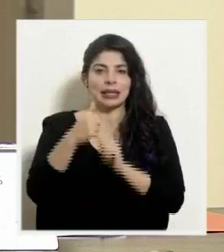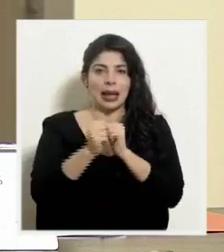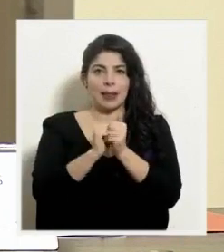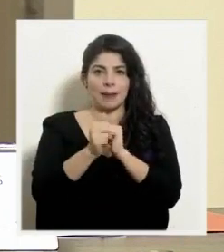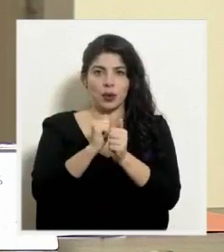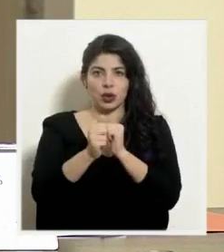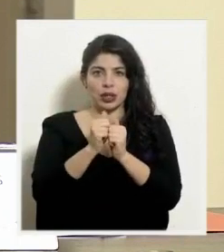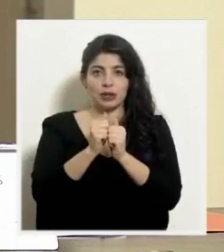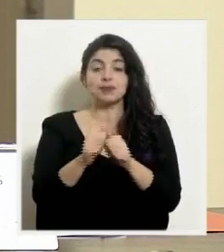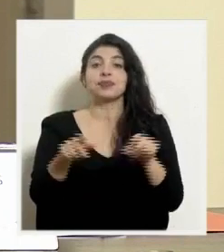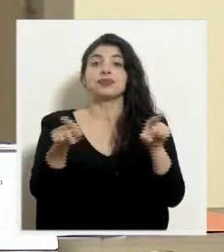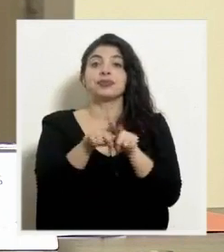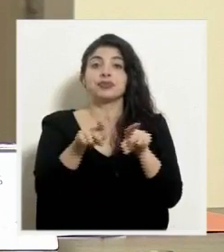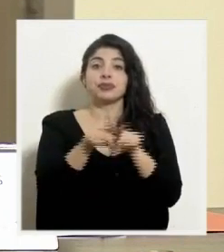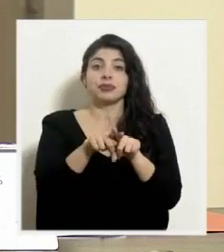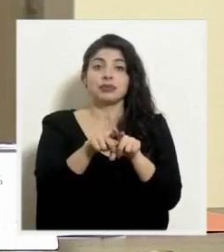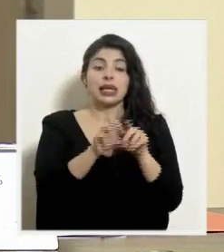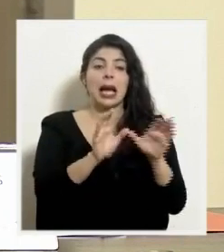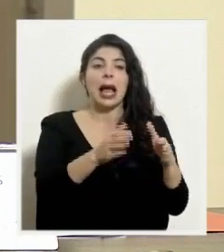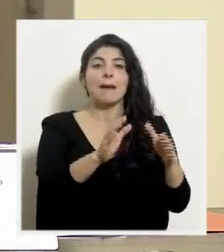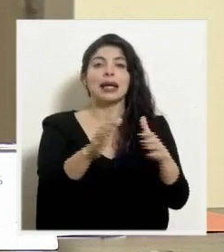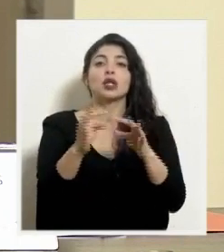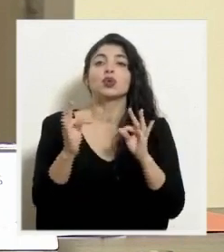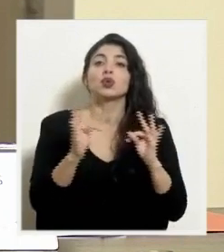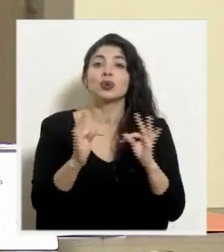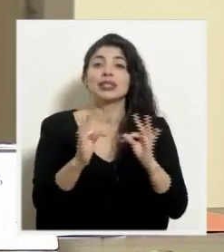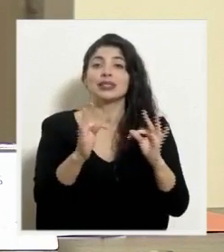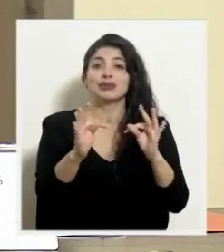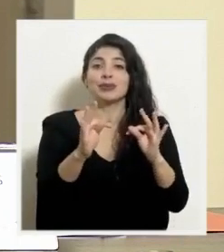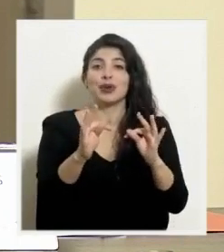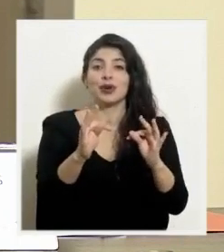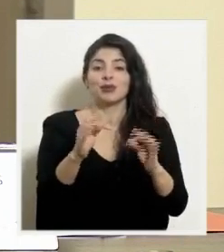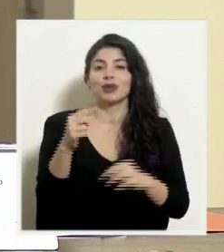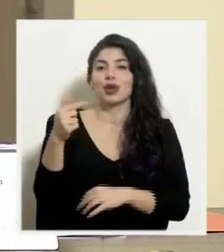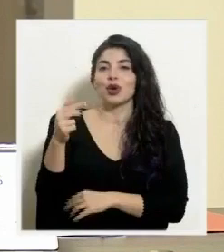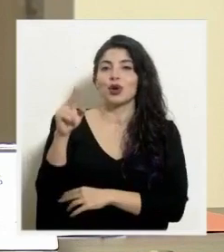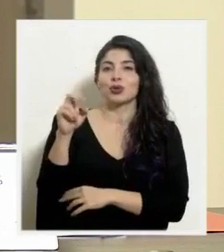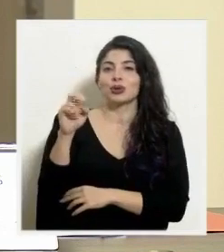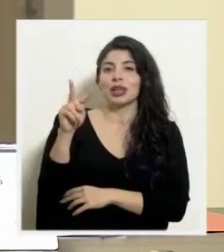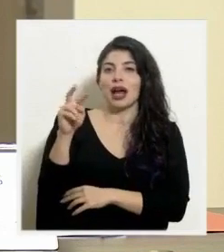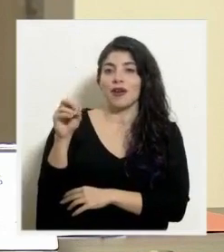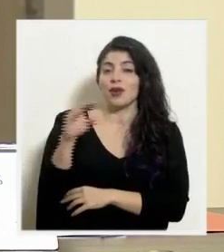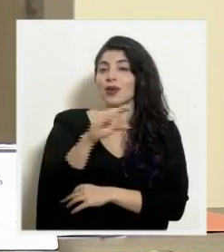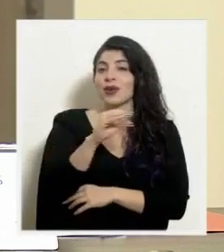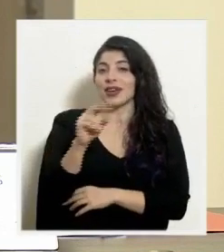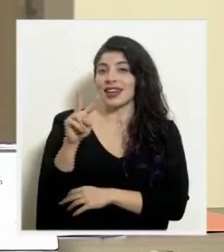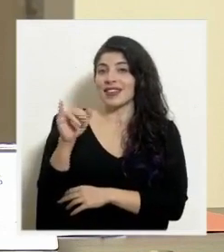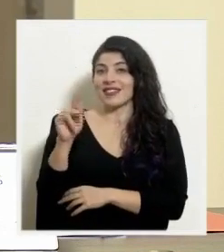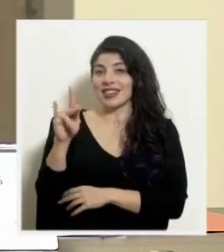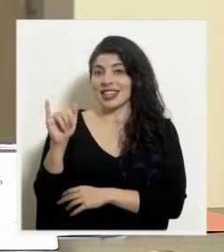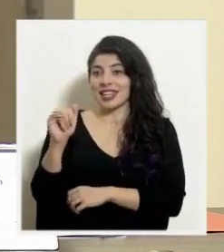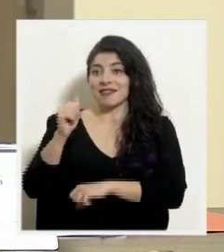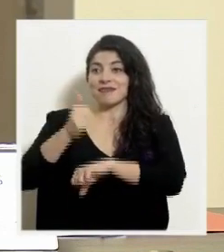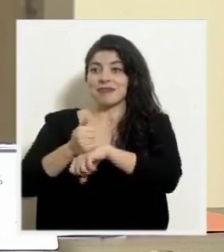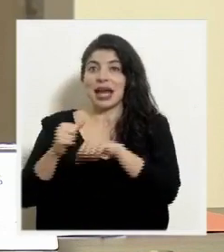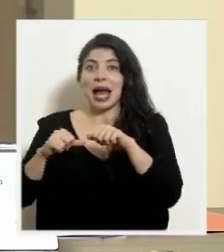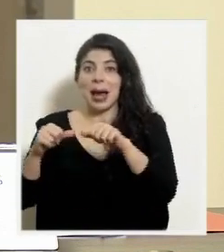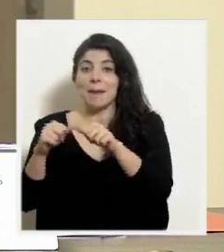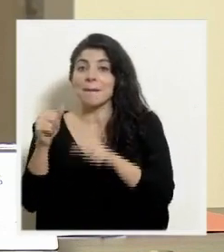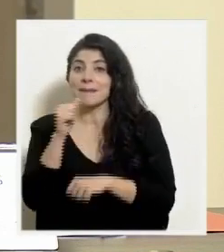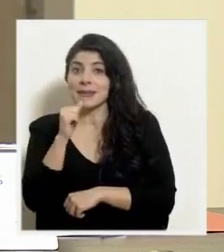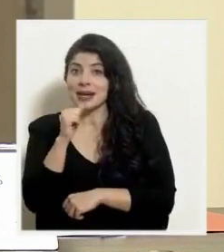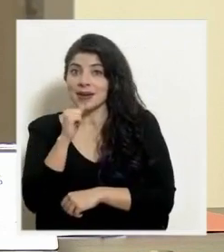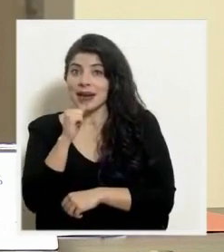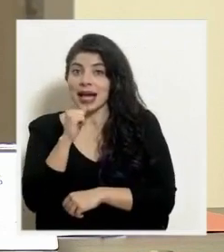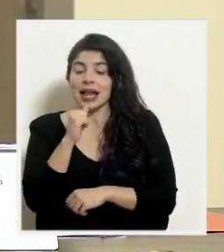Deporte, también las cámaras de turismo que conjunto con don Gustavo y doña Vicky se integraron en el sector privado,